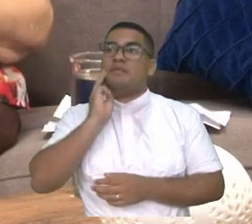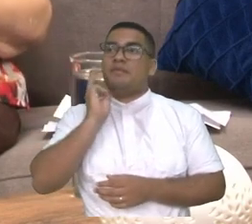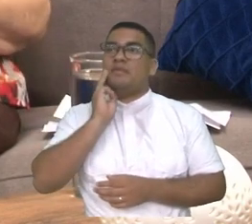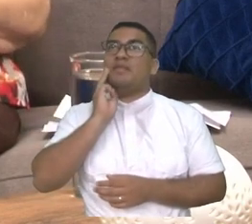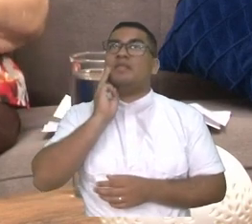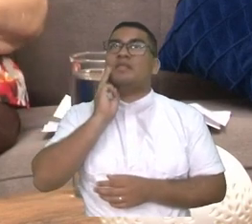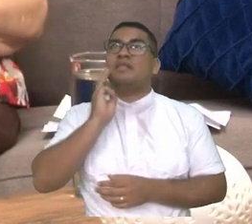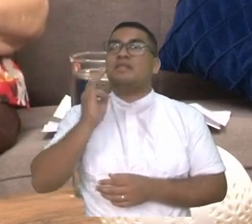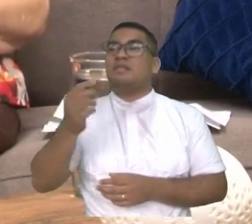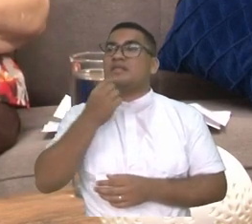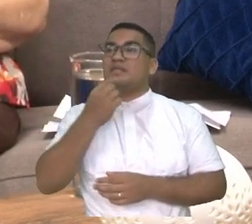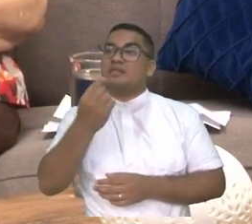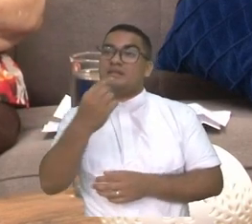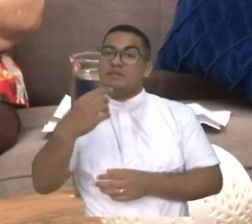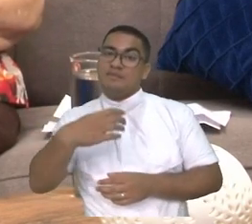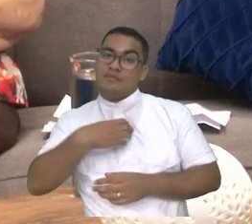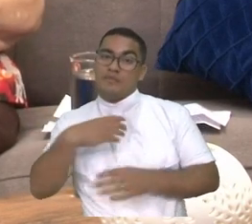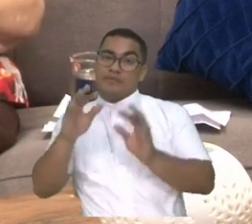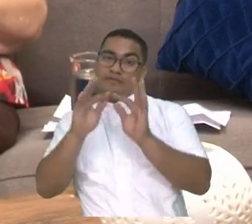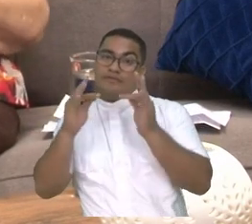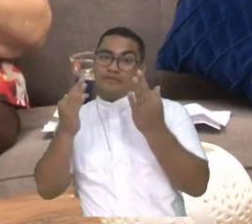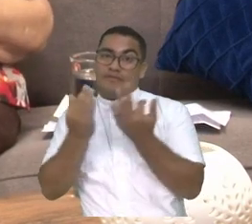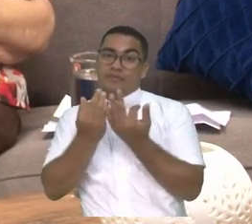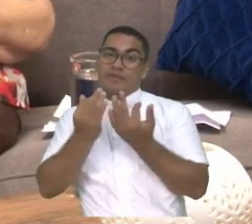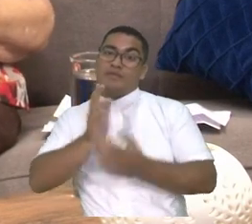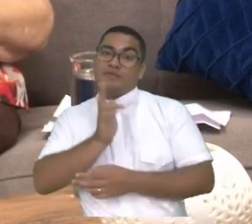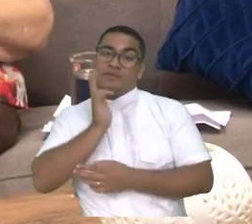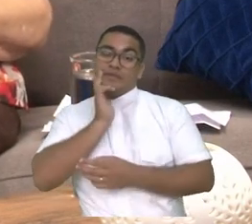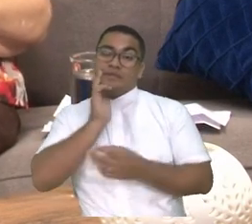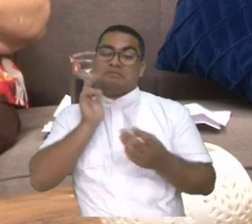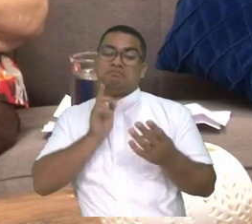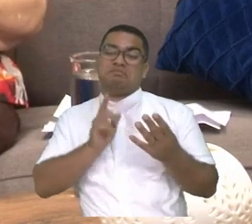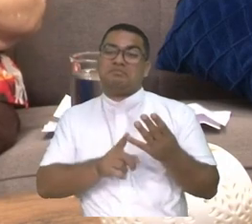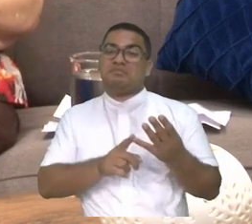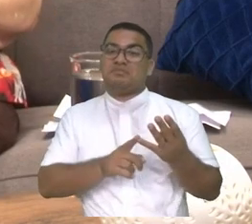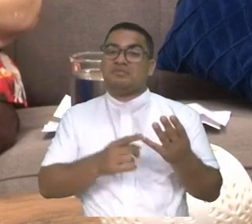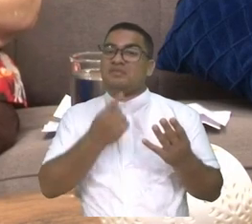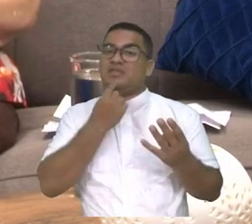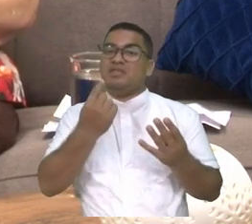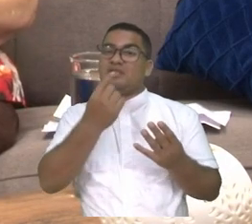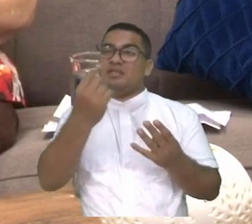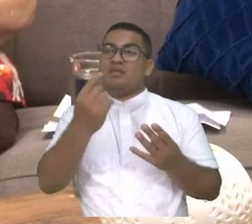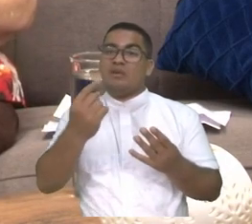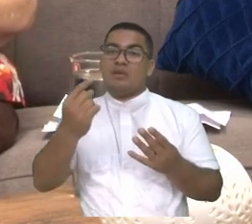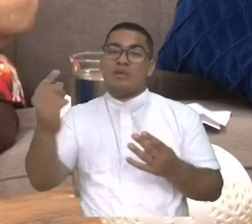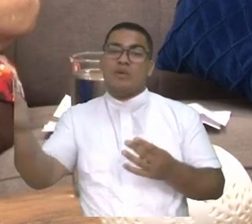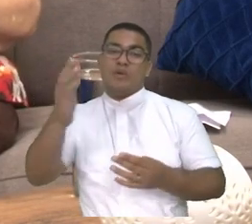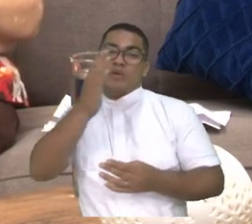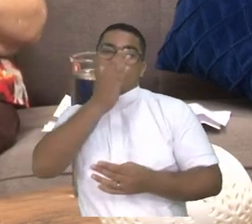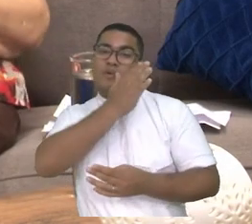se desarrolló en su vida familiar, quién fue el